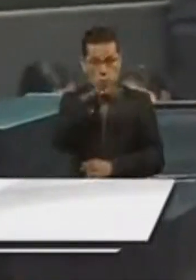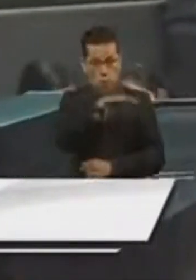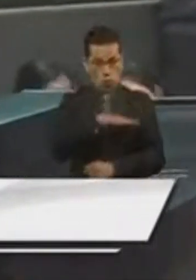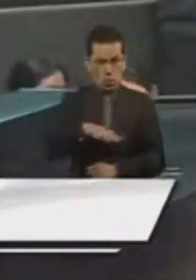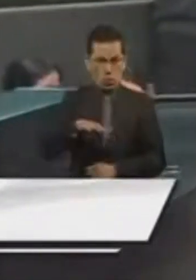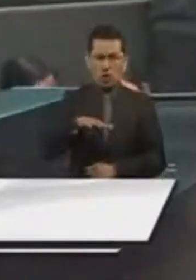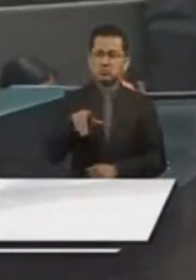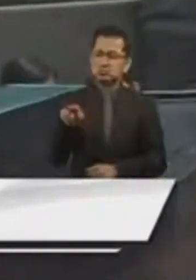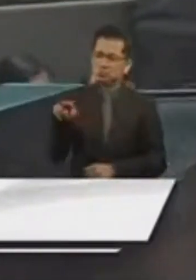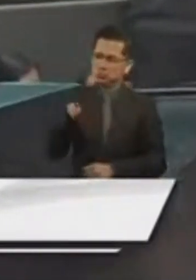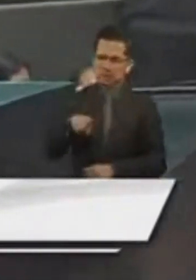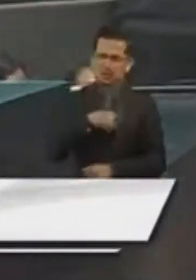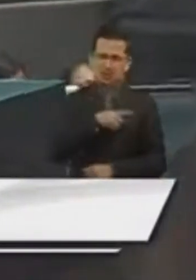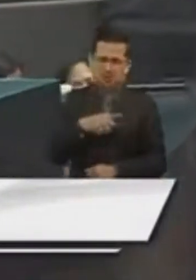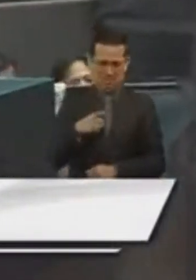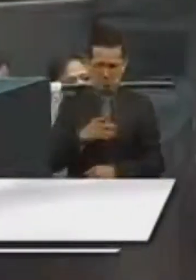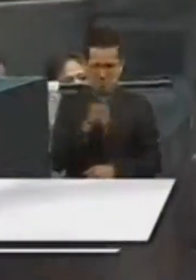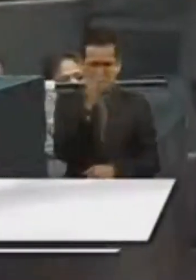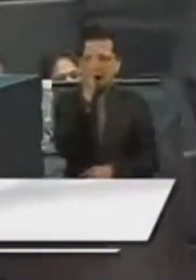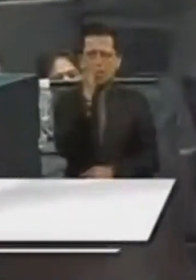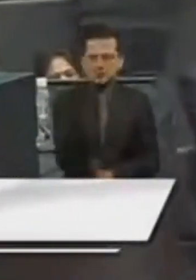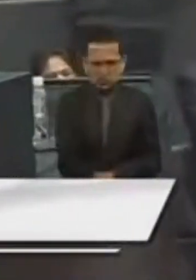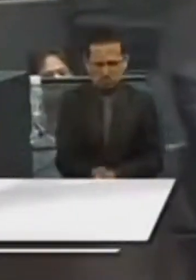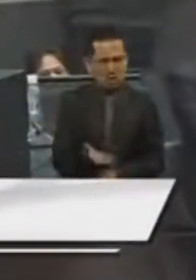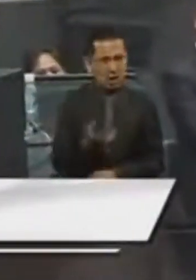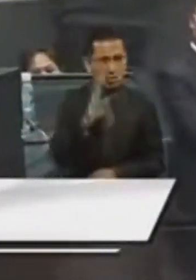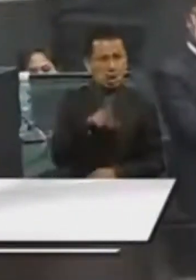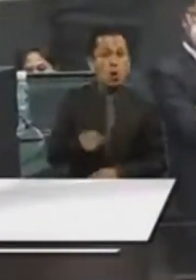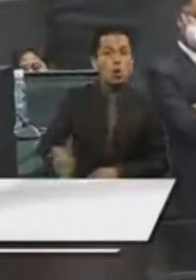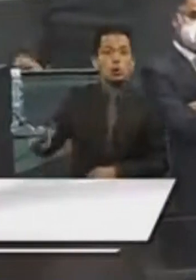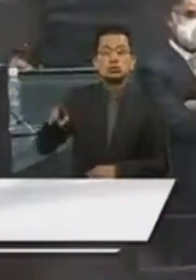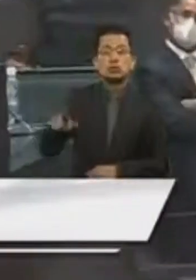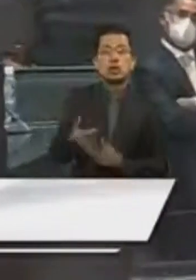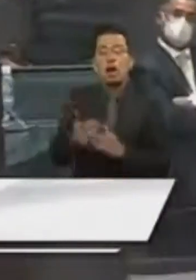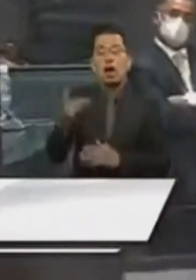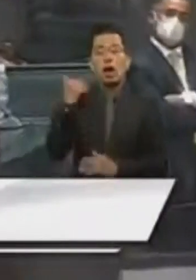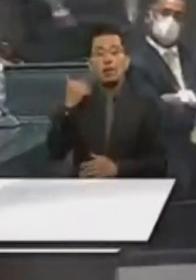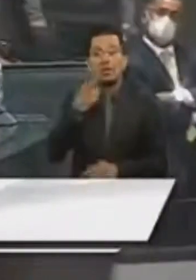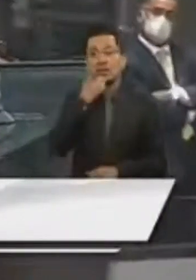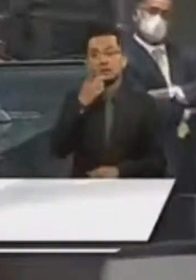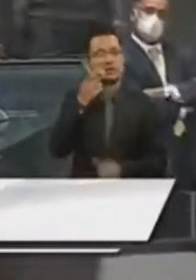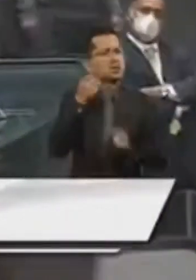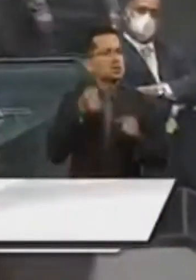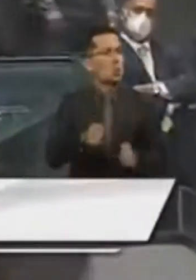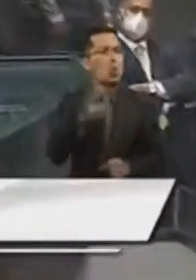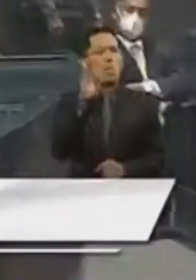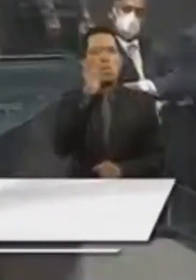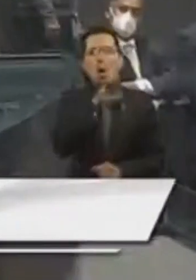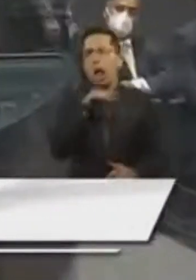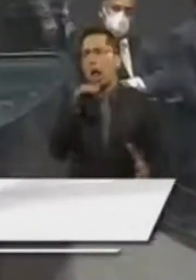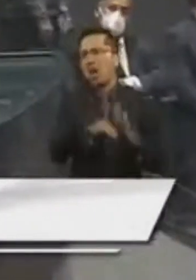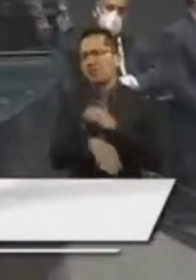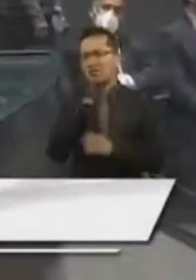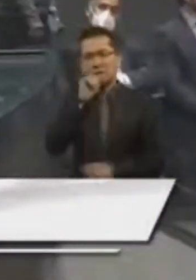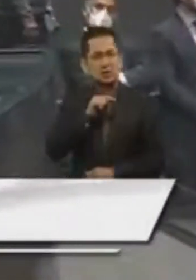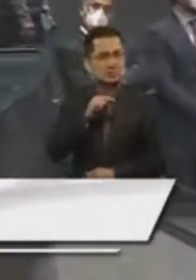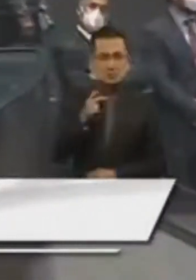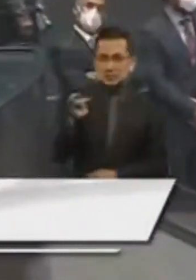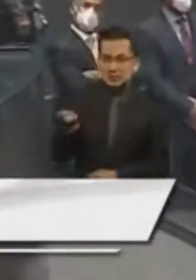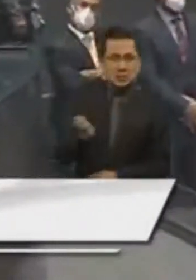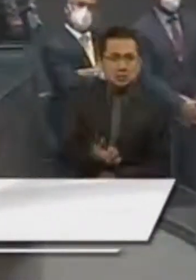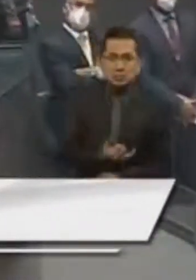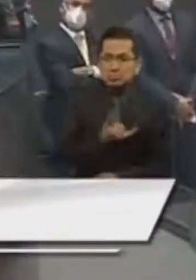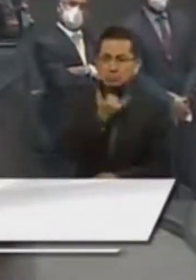con sus presagios perversos y oscuros. México es una nación de pie.